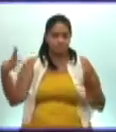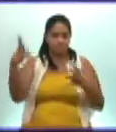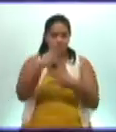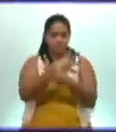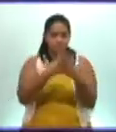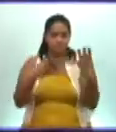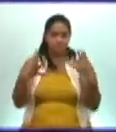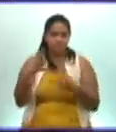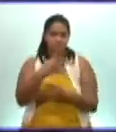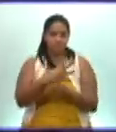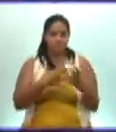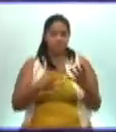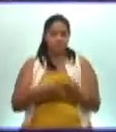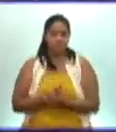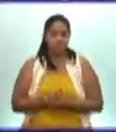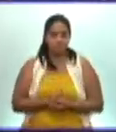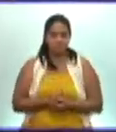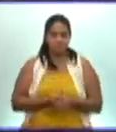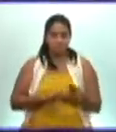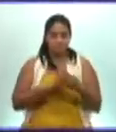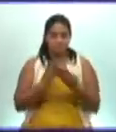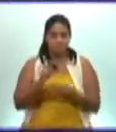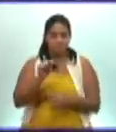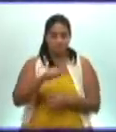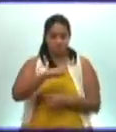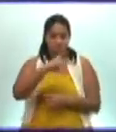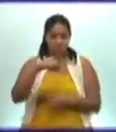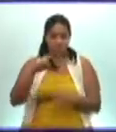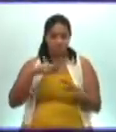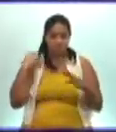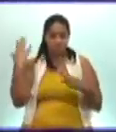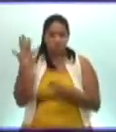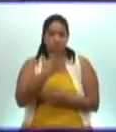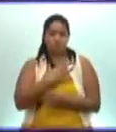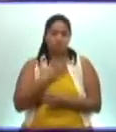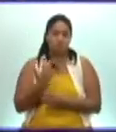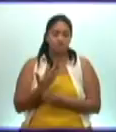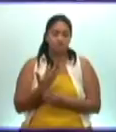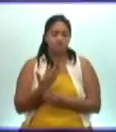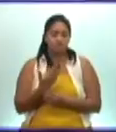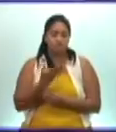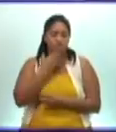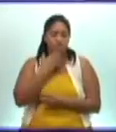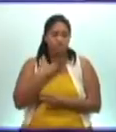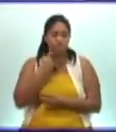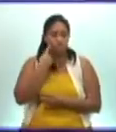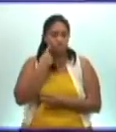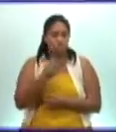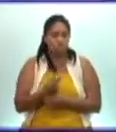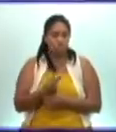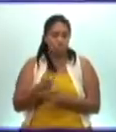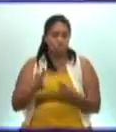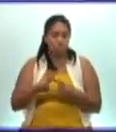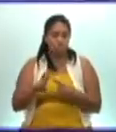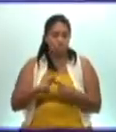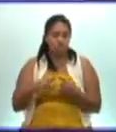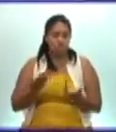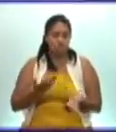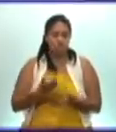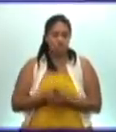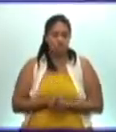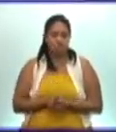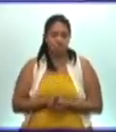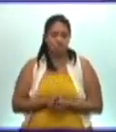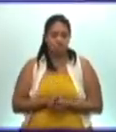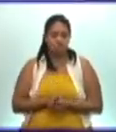de tu habitación. Con todas estas ondas a tu alrededor, ¿cómo es posible ver tu programa de televisión? De forma similar